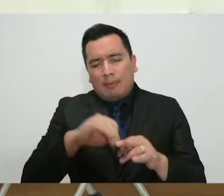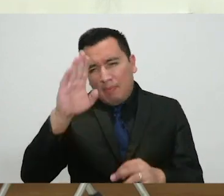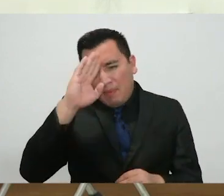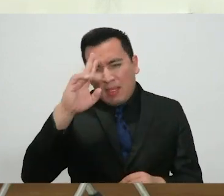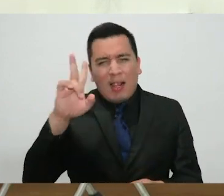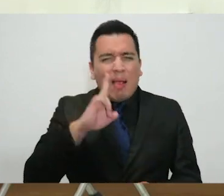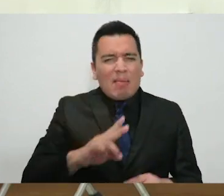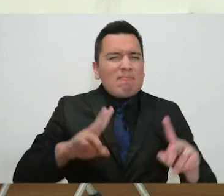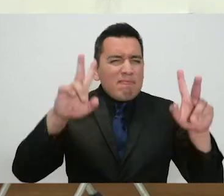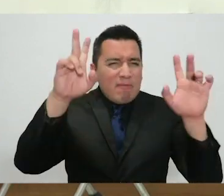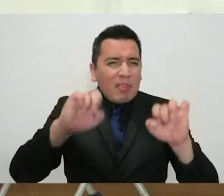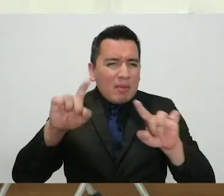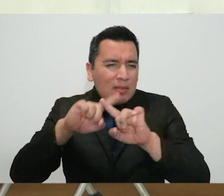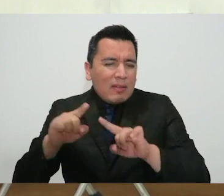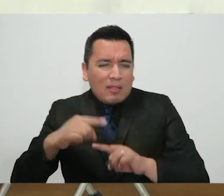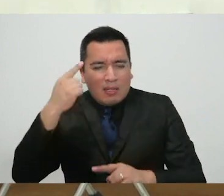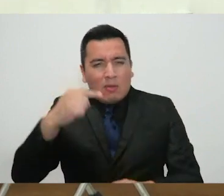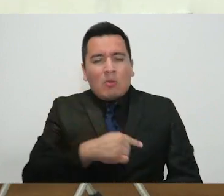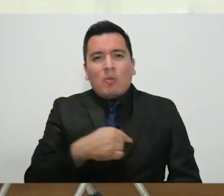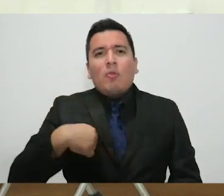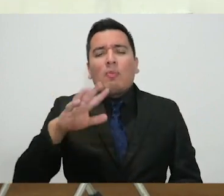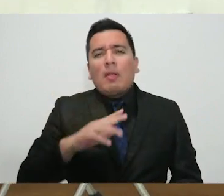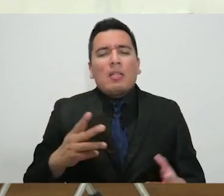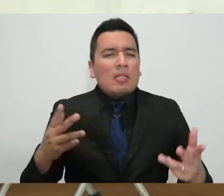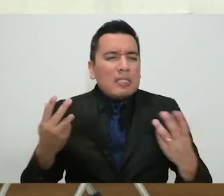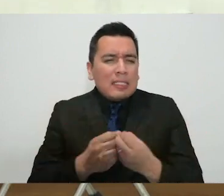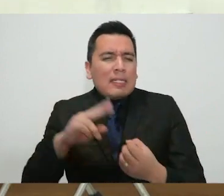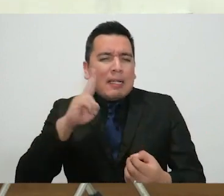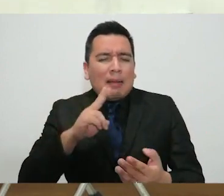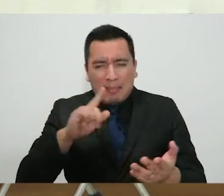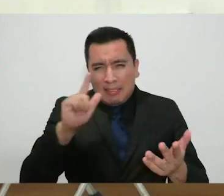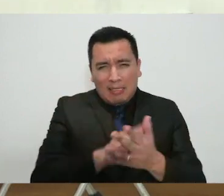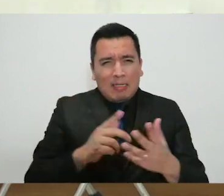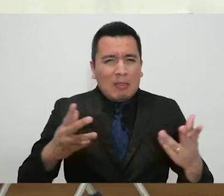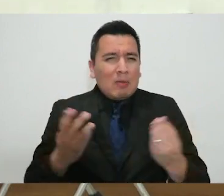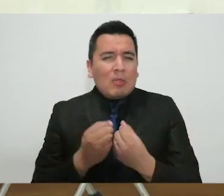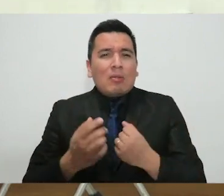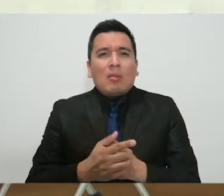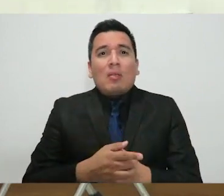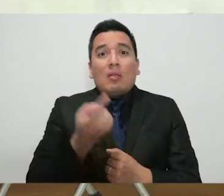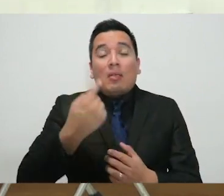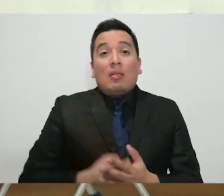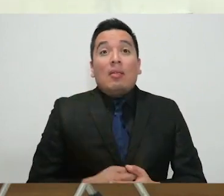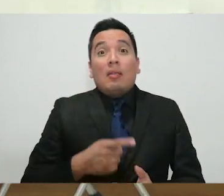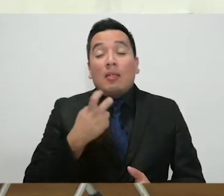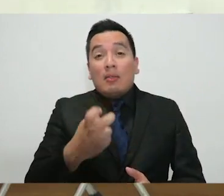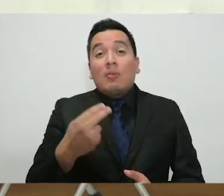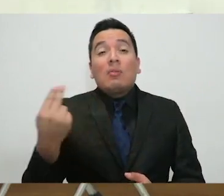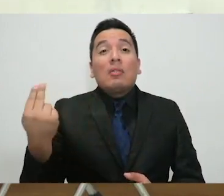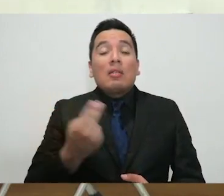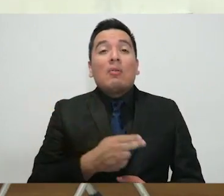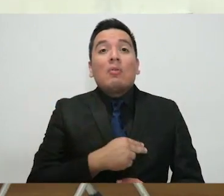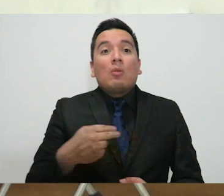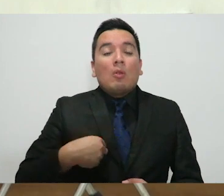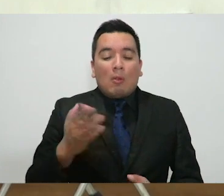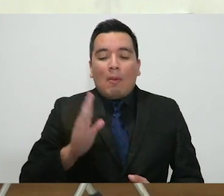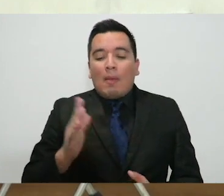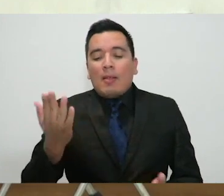algunos temas para tener el acompañamiento legislativo, justamente porque para ello se necesita